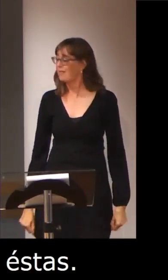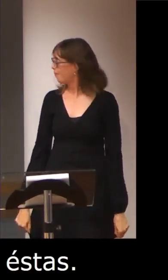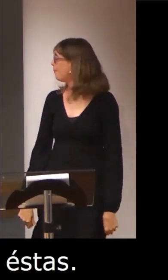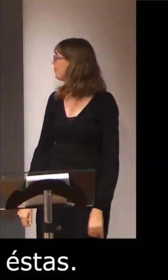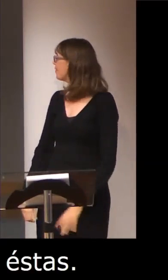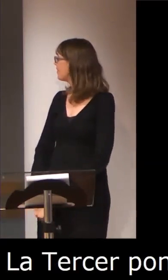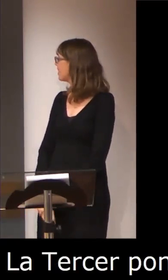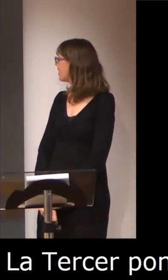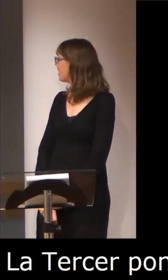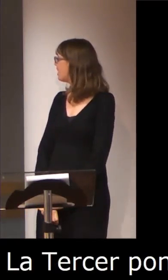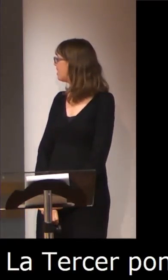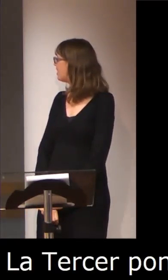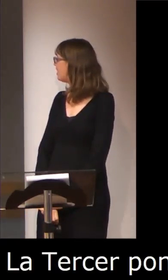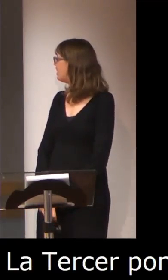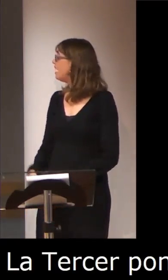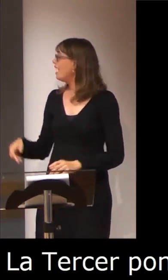bilingüismo.